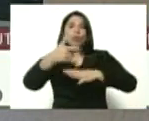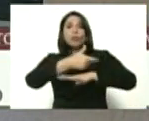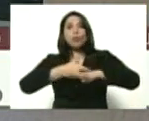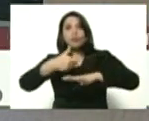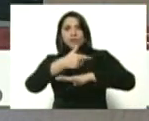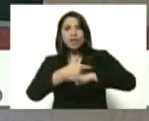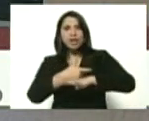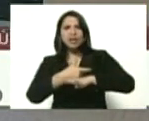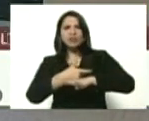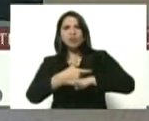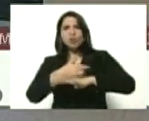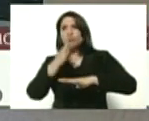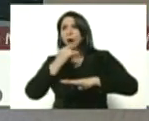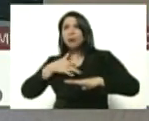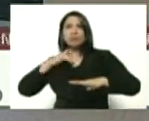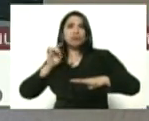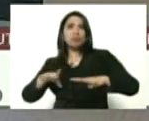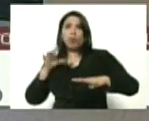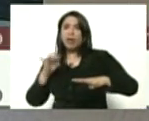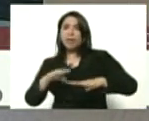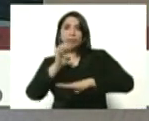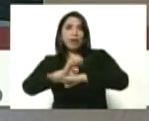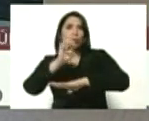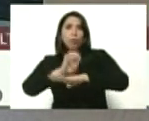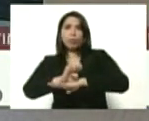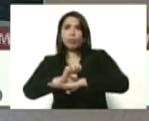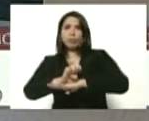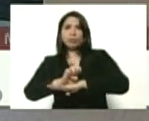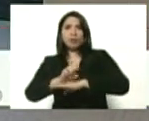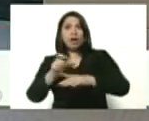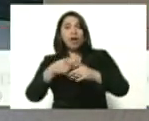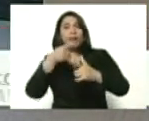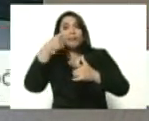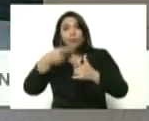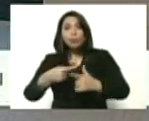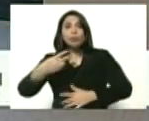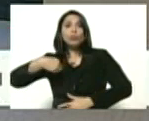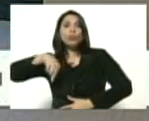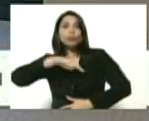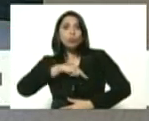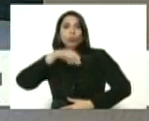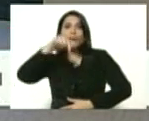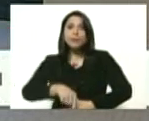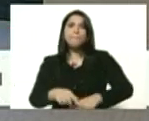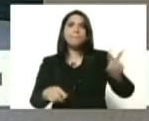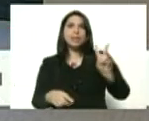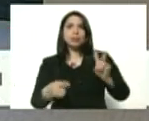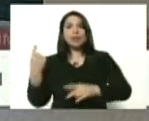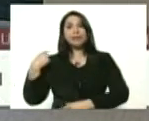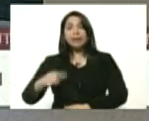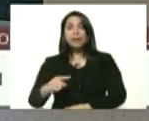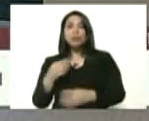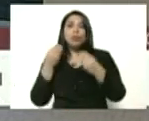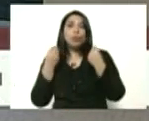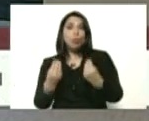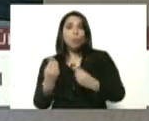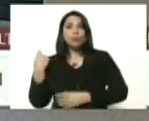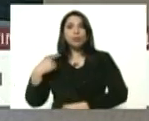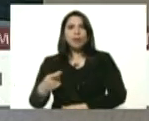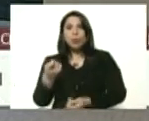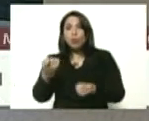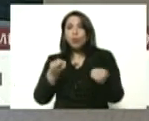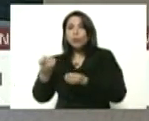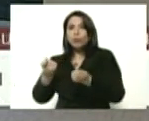ese indolente que es Lenín Moreno en Ecuador, entonces nosotros, teniendo como tenemos